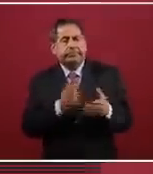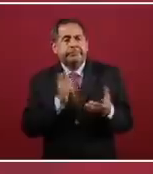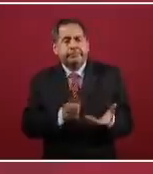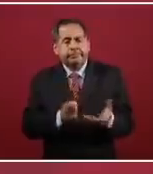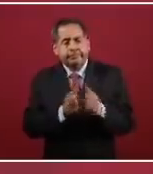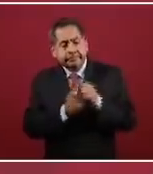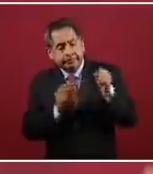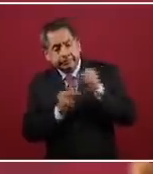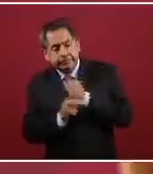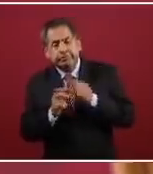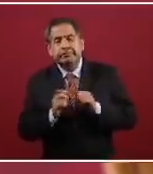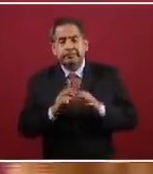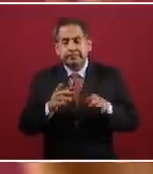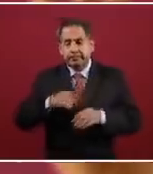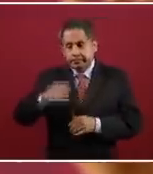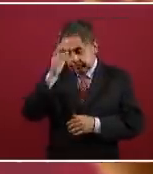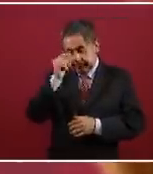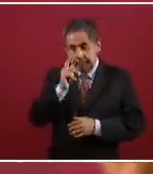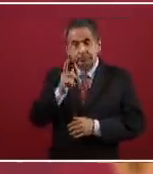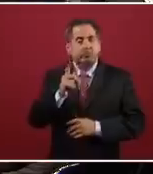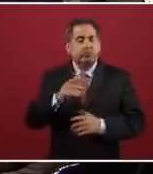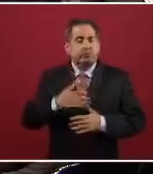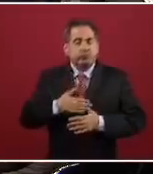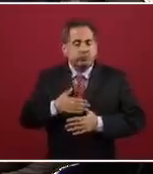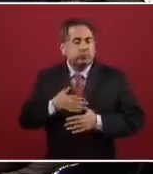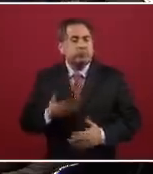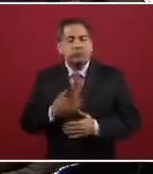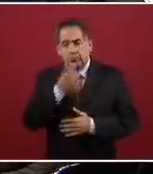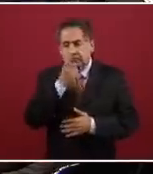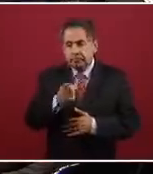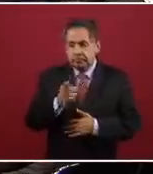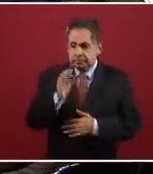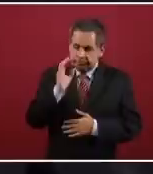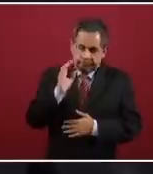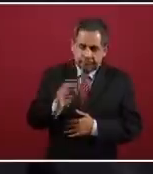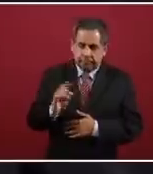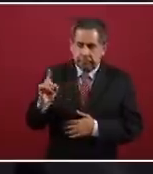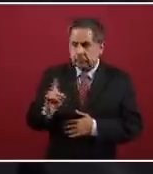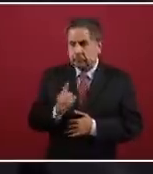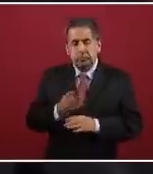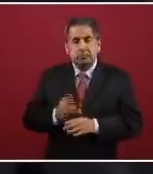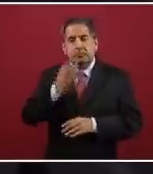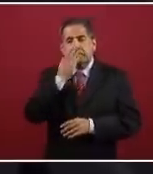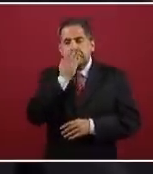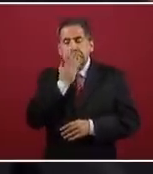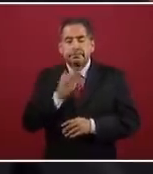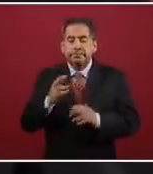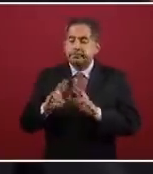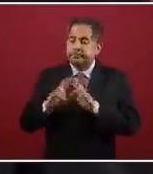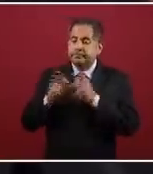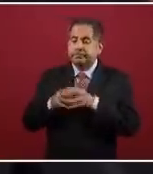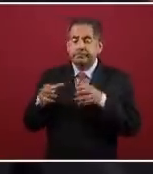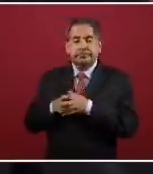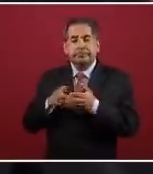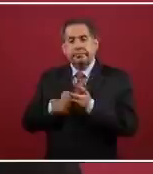a qué acuerdo se llegó. Lo que yo sí puedo decir es que fue una muy buena reunión